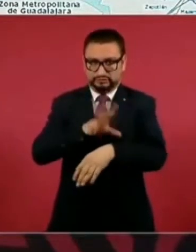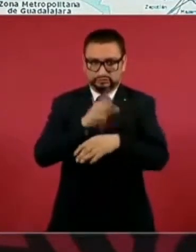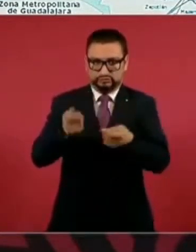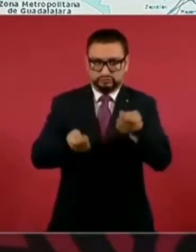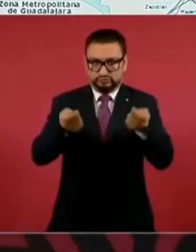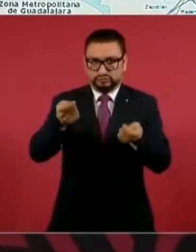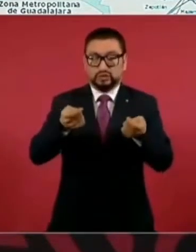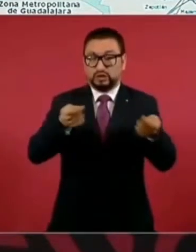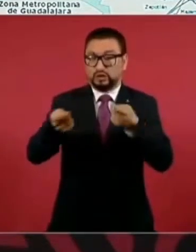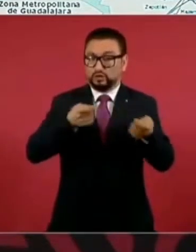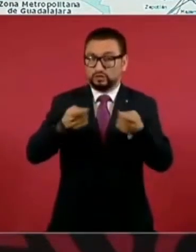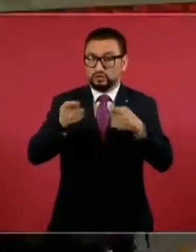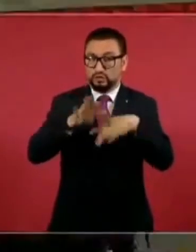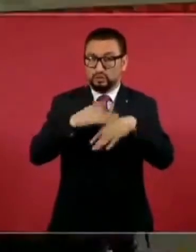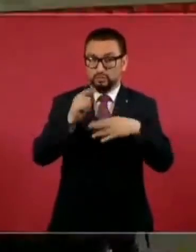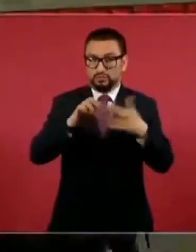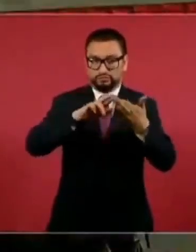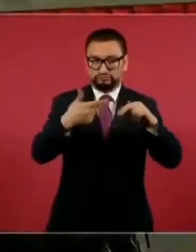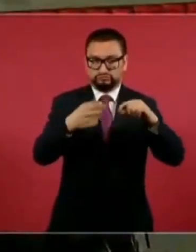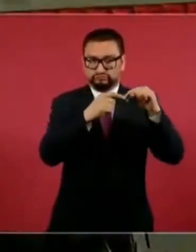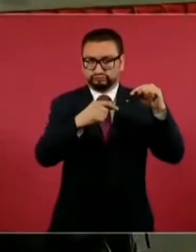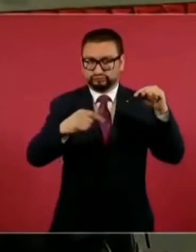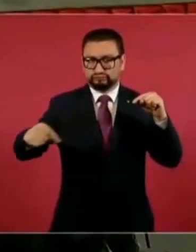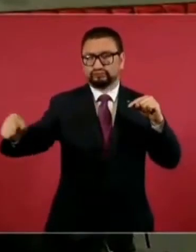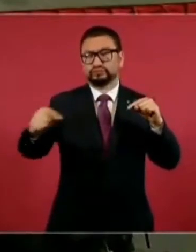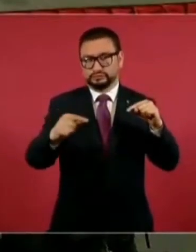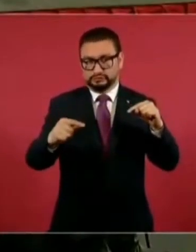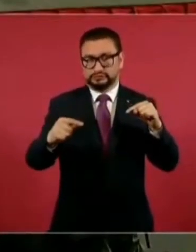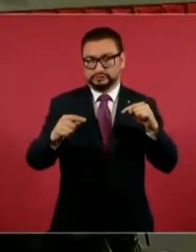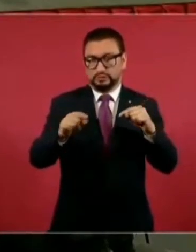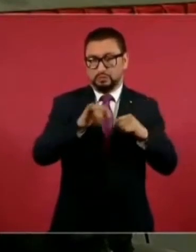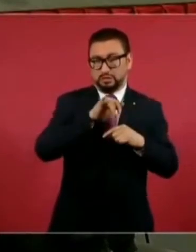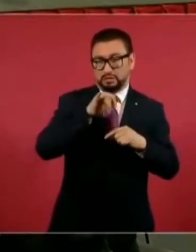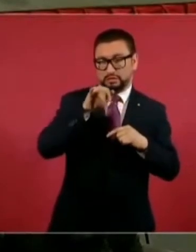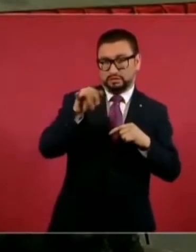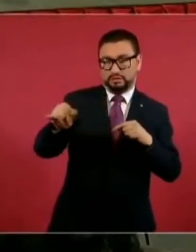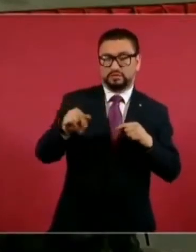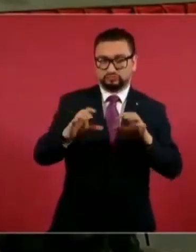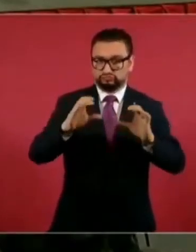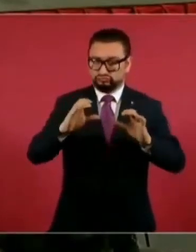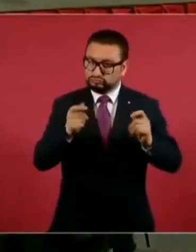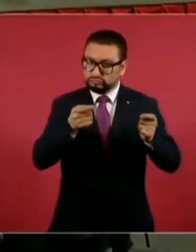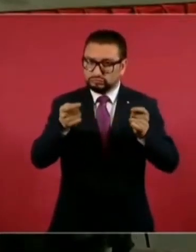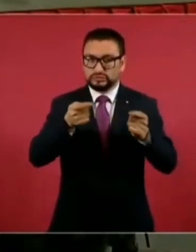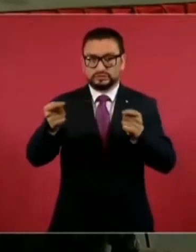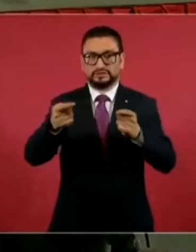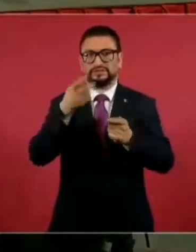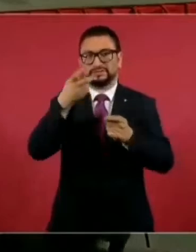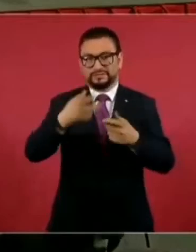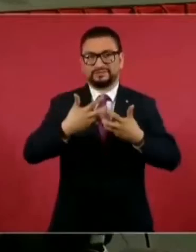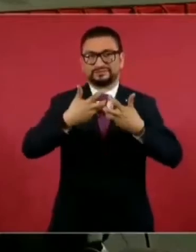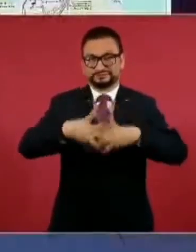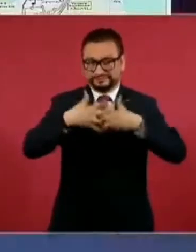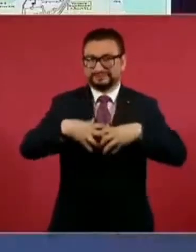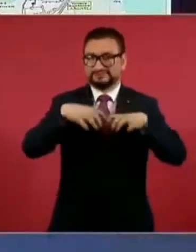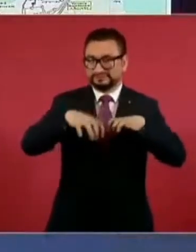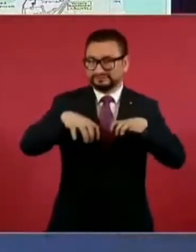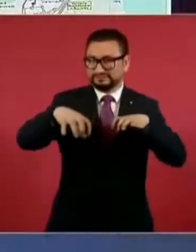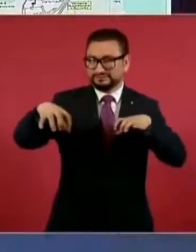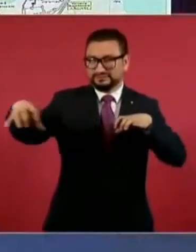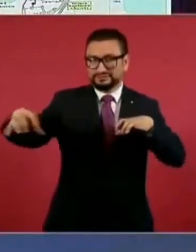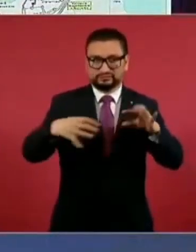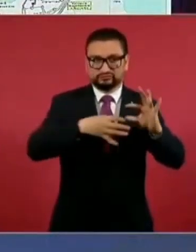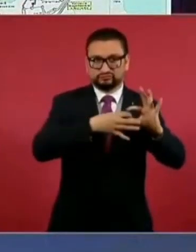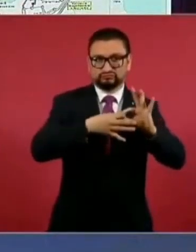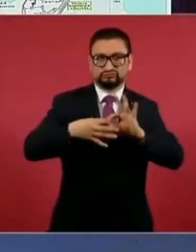puede ocasionar una línea de esas distancias. Esos equipos pues, están distribuidos estratégicamente en